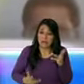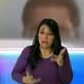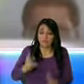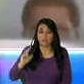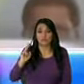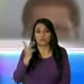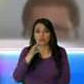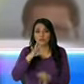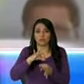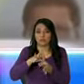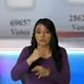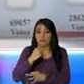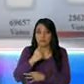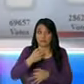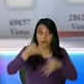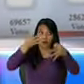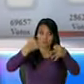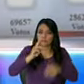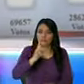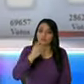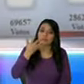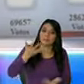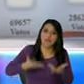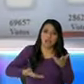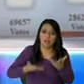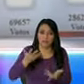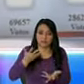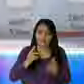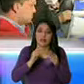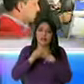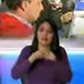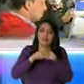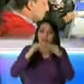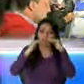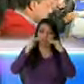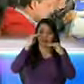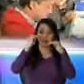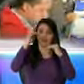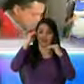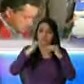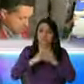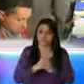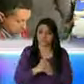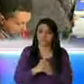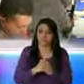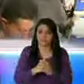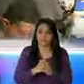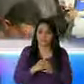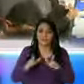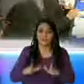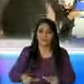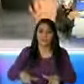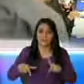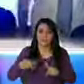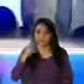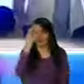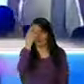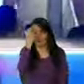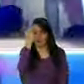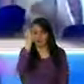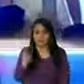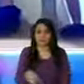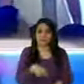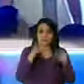una segunda vuelta electoral, lo que dependerá de la tendencia, y en la que participará el binomio Lenín Moreno-Jorge Glass y